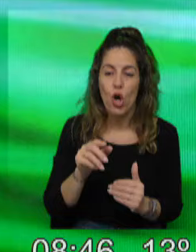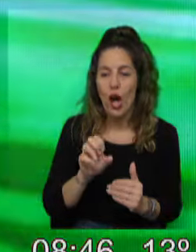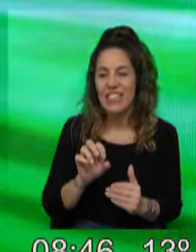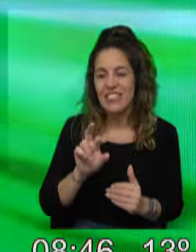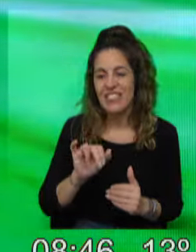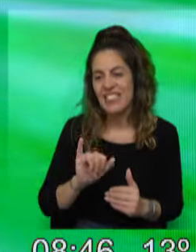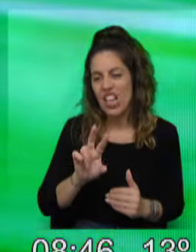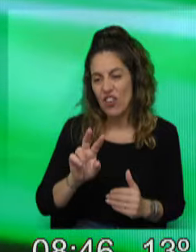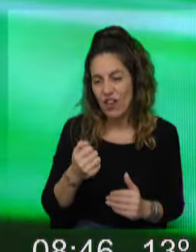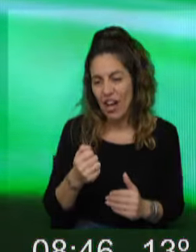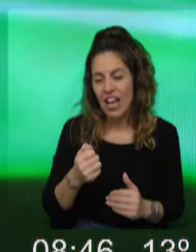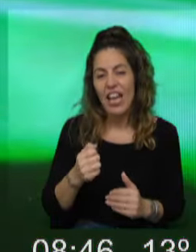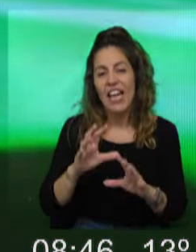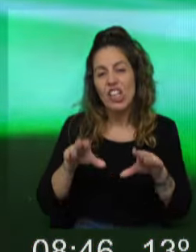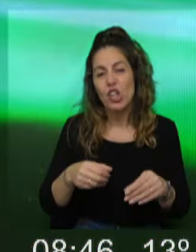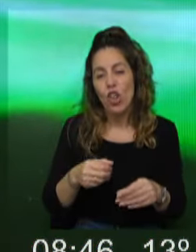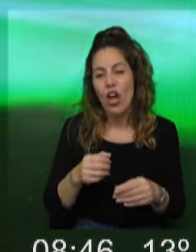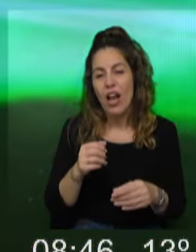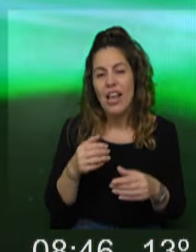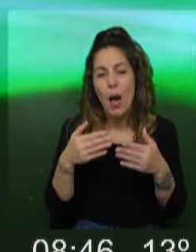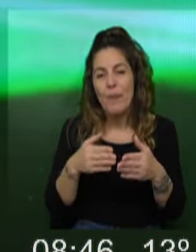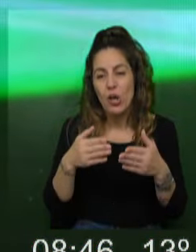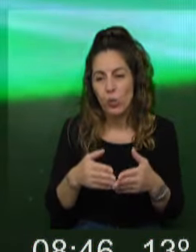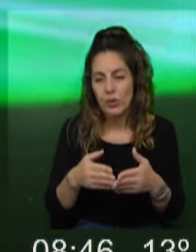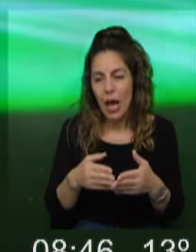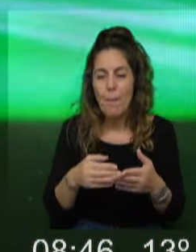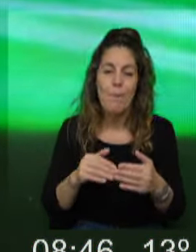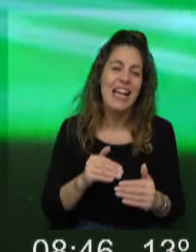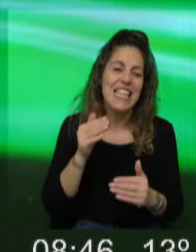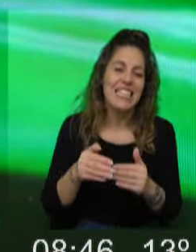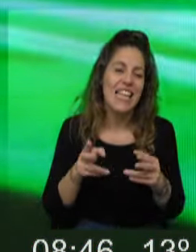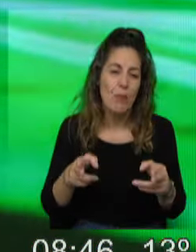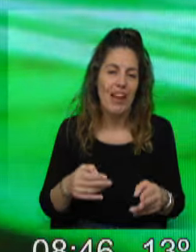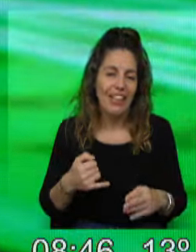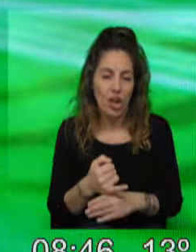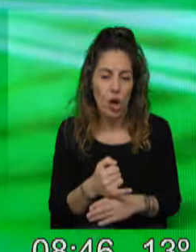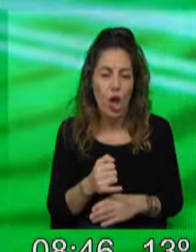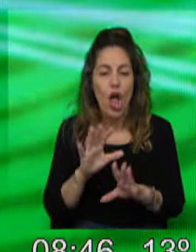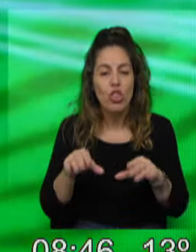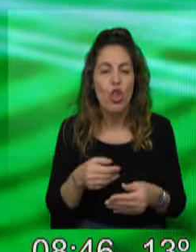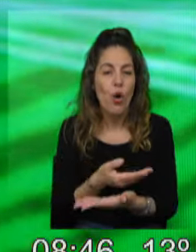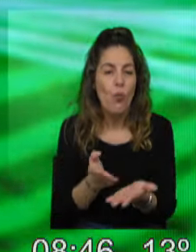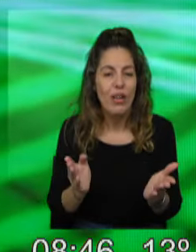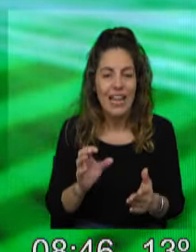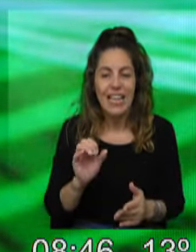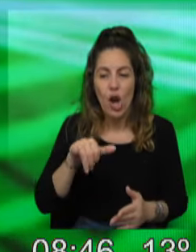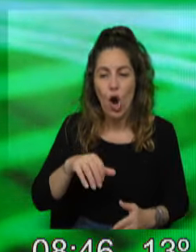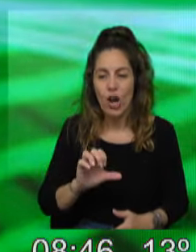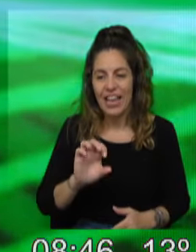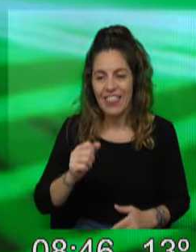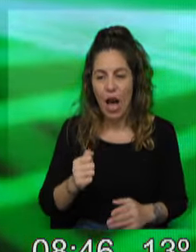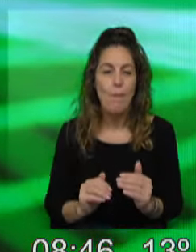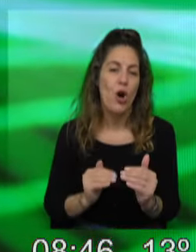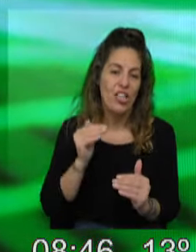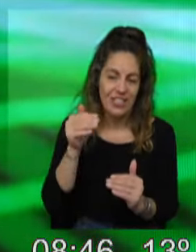sondeos más allá de esos márgenes de error de los cuales se habla este todos los sondeos indican que Ojeda está por encima claramente